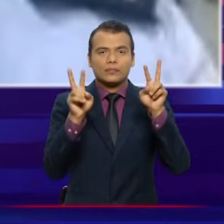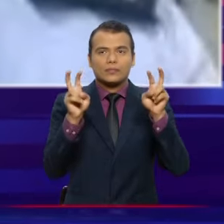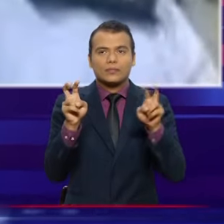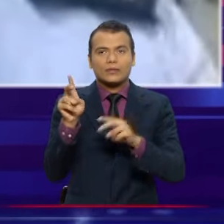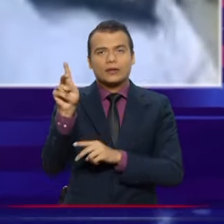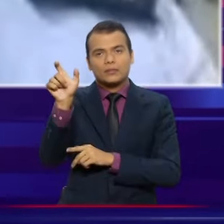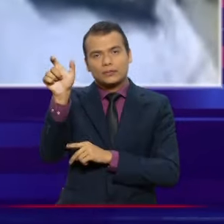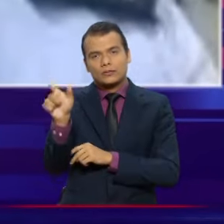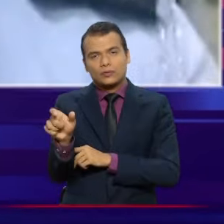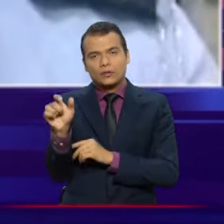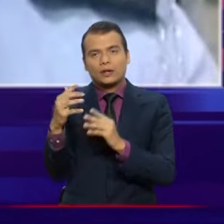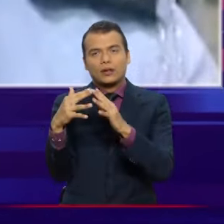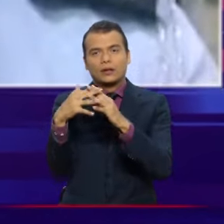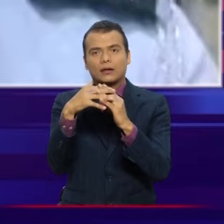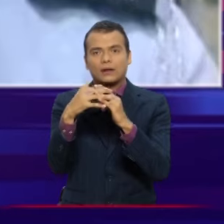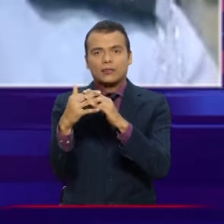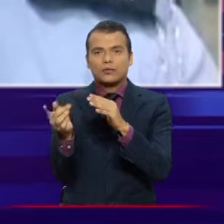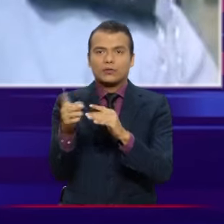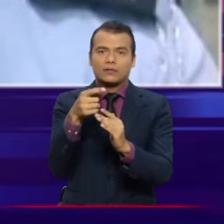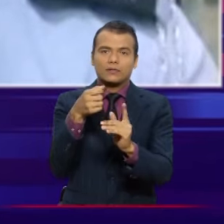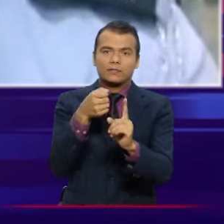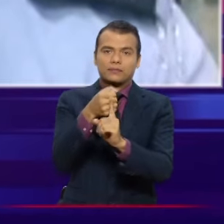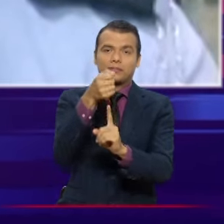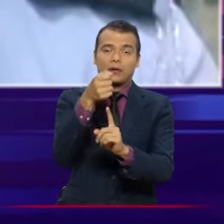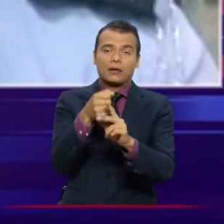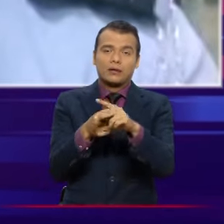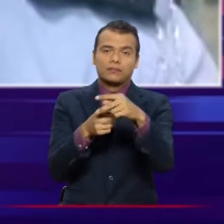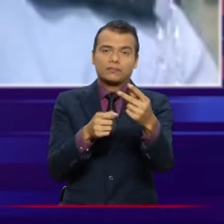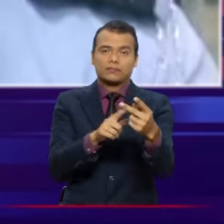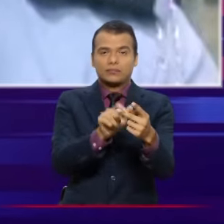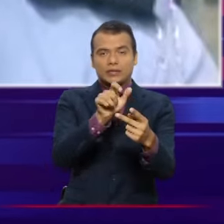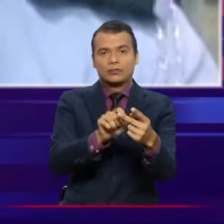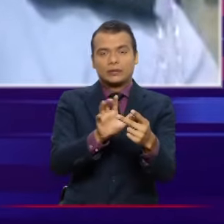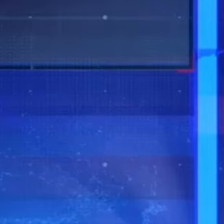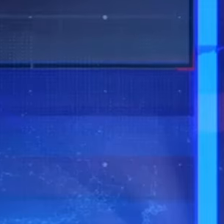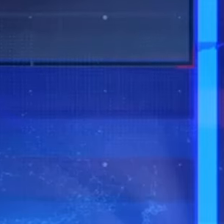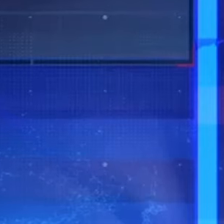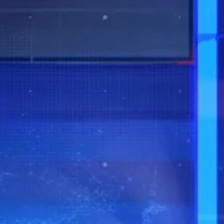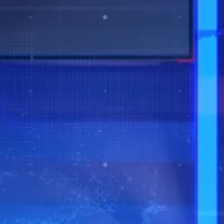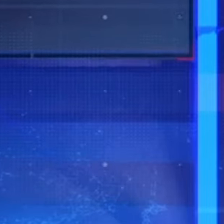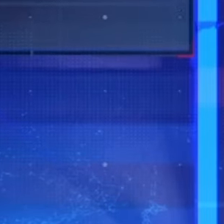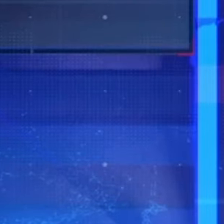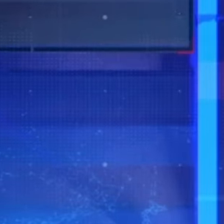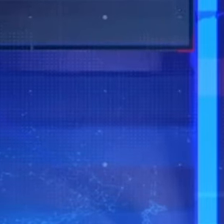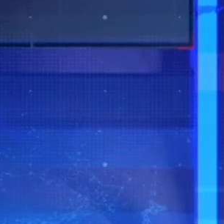camión y la caseta. Que tenga un feliz resto de día. Igualmente para ustedes, muchas gracias.